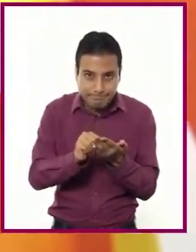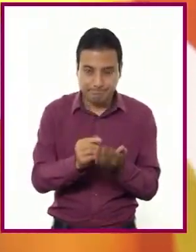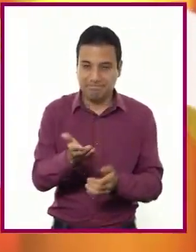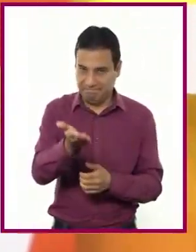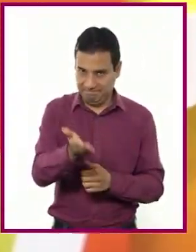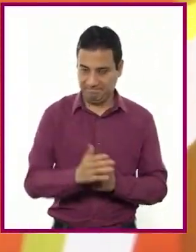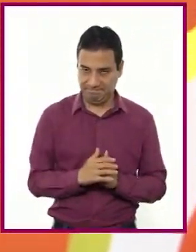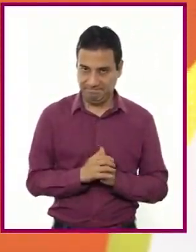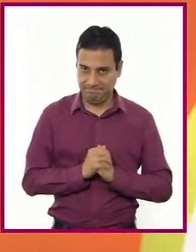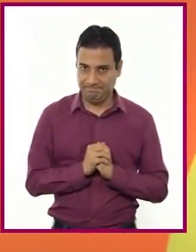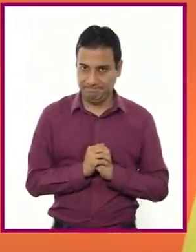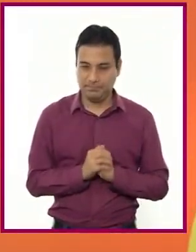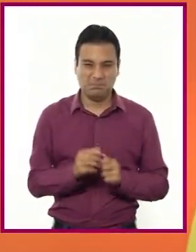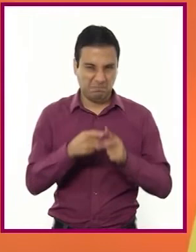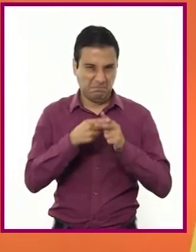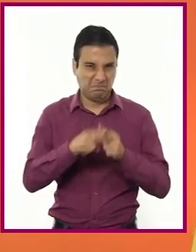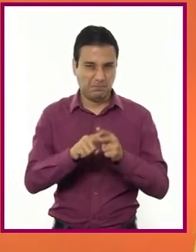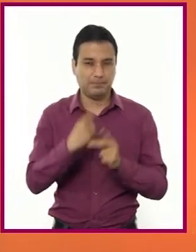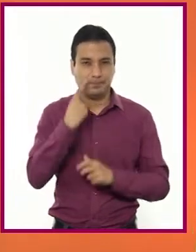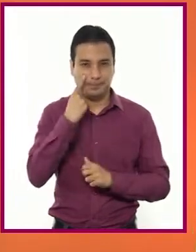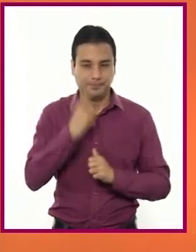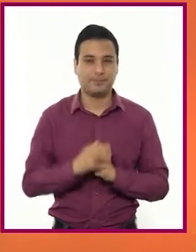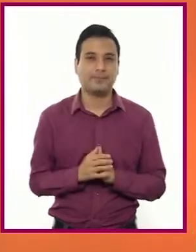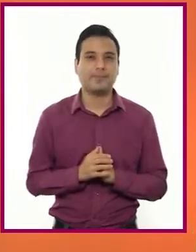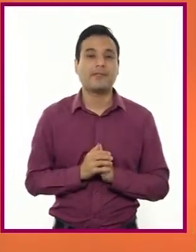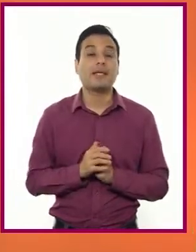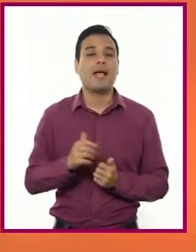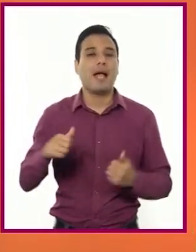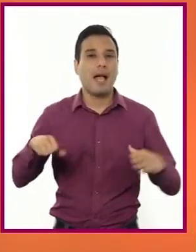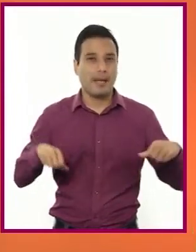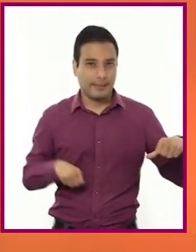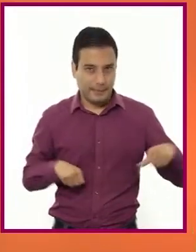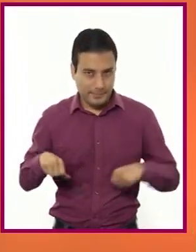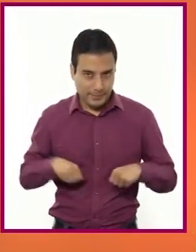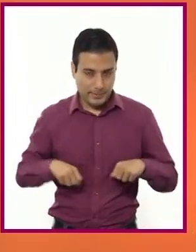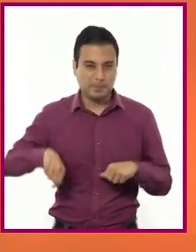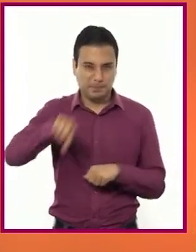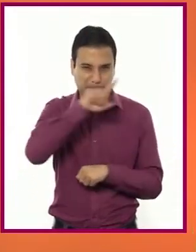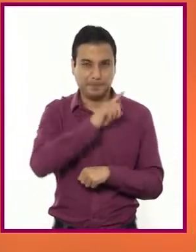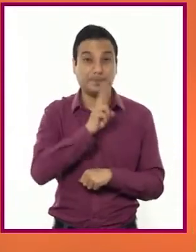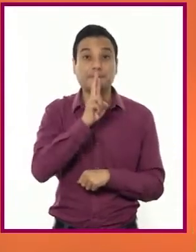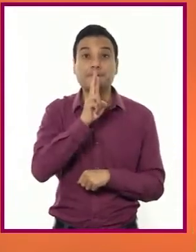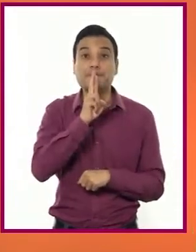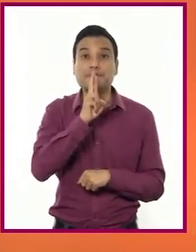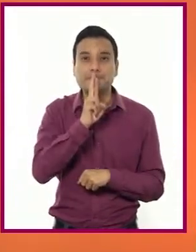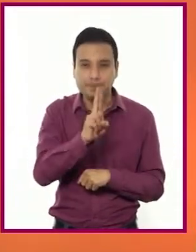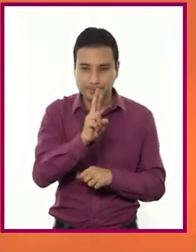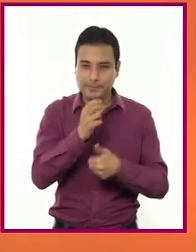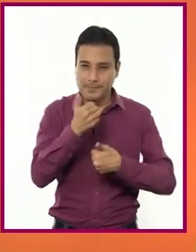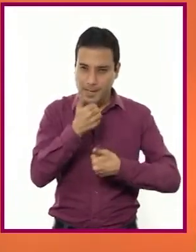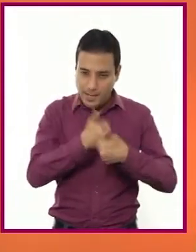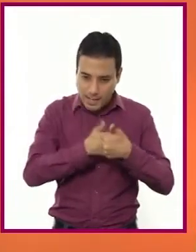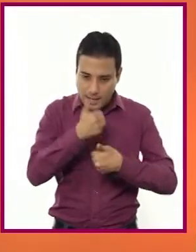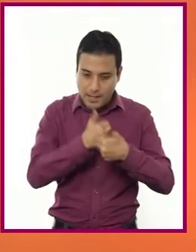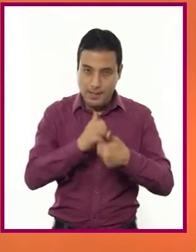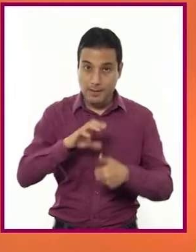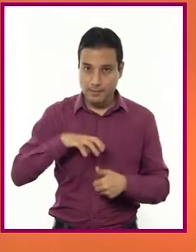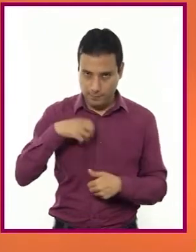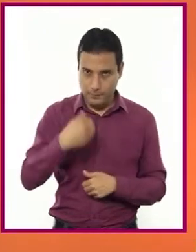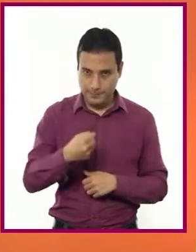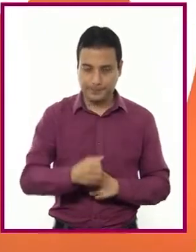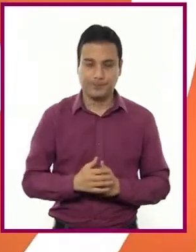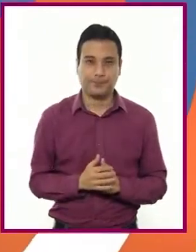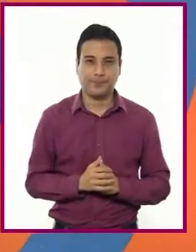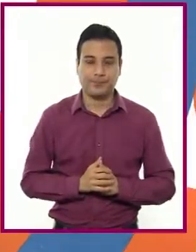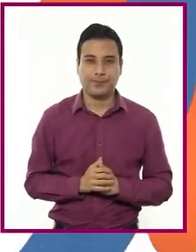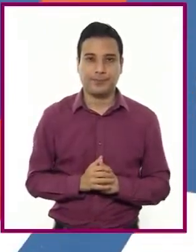Para comenzar, analicemos el siguiente reto. Intenten resolver los cuestionamientos que se plantean a continuación,